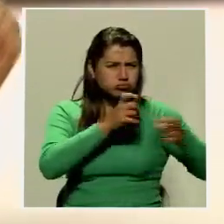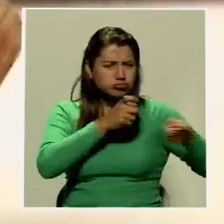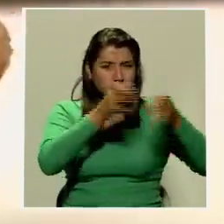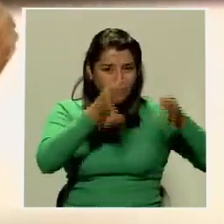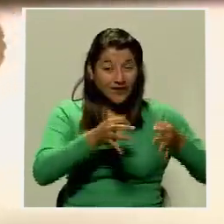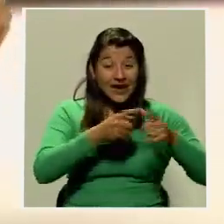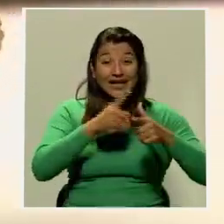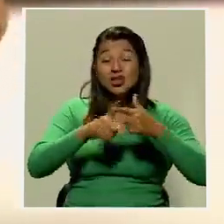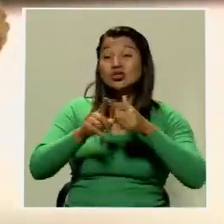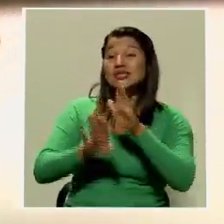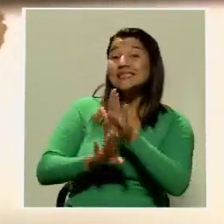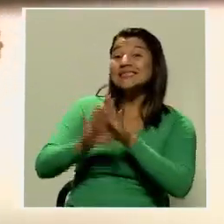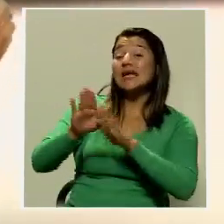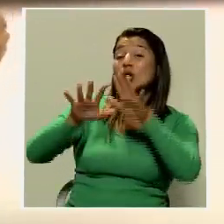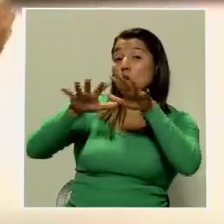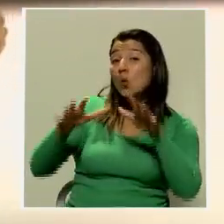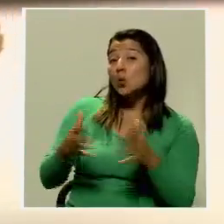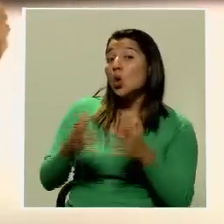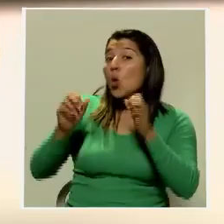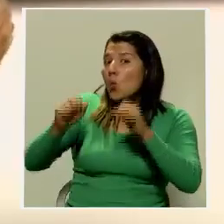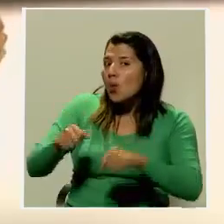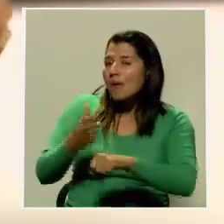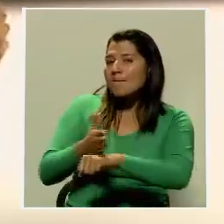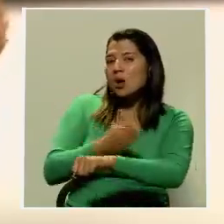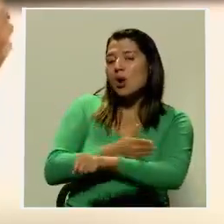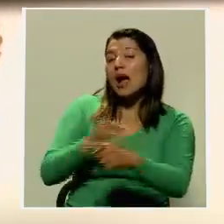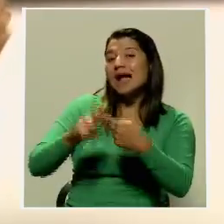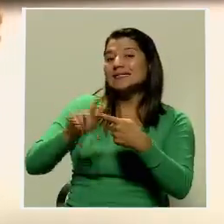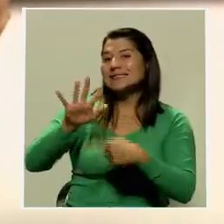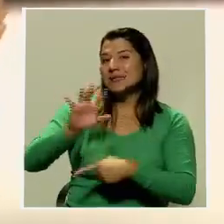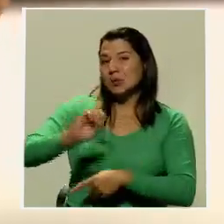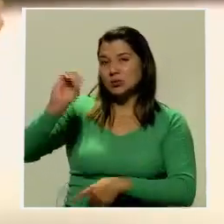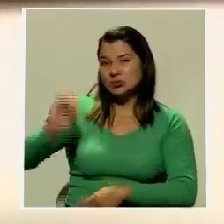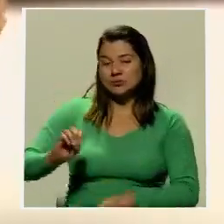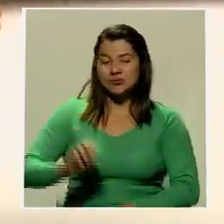podría acelerarse hasta casi el 5%.